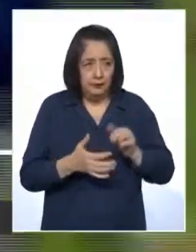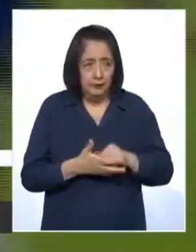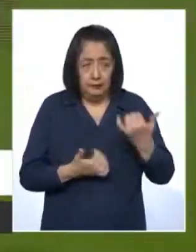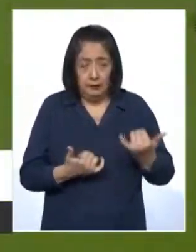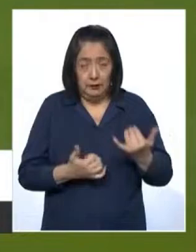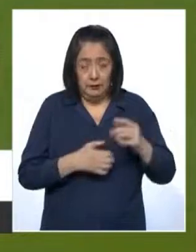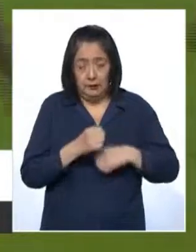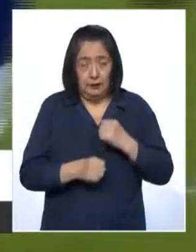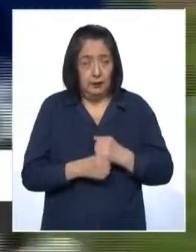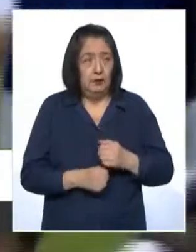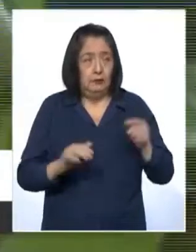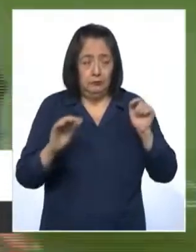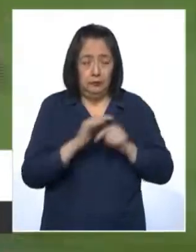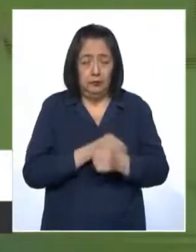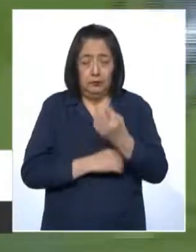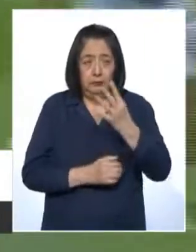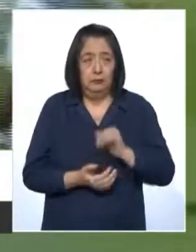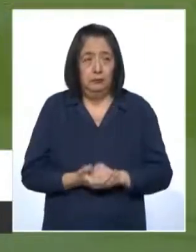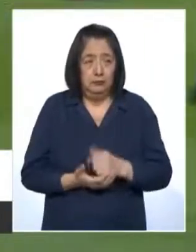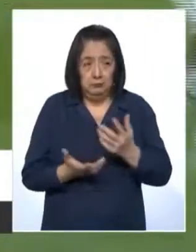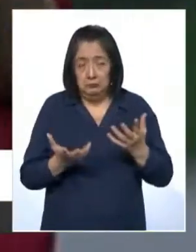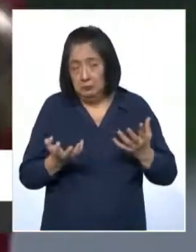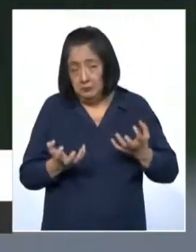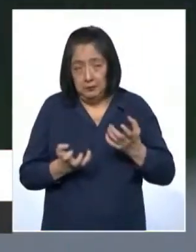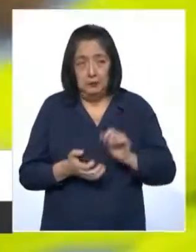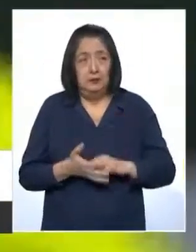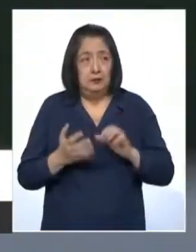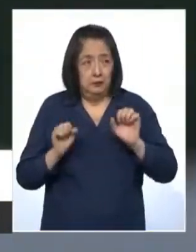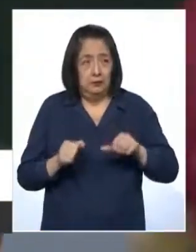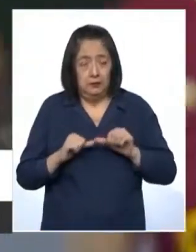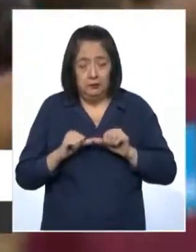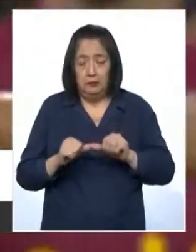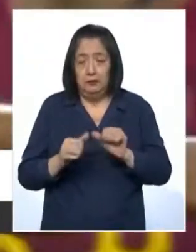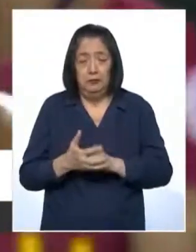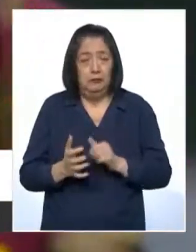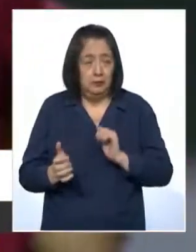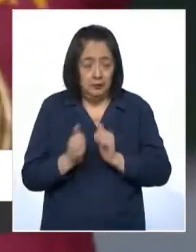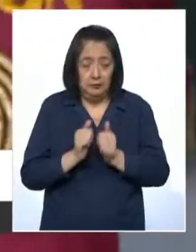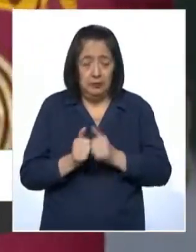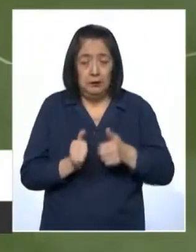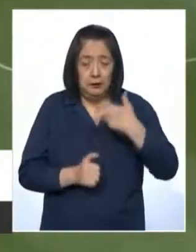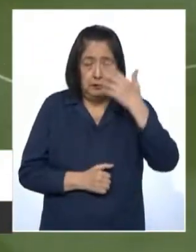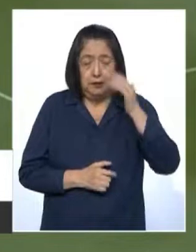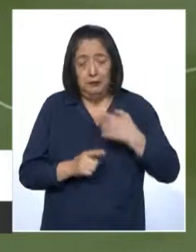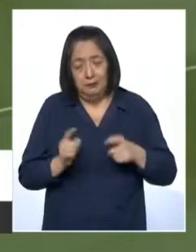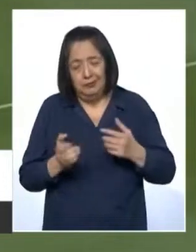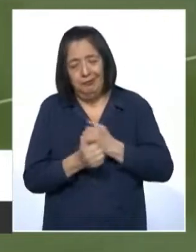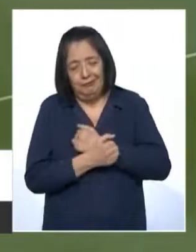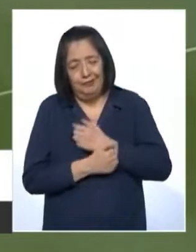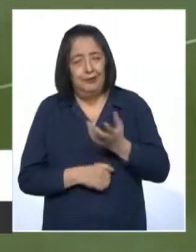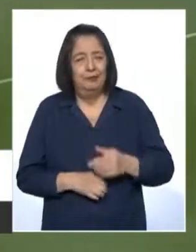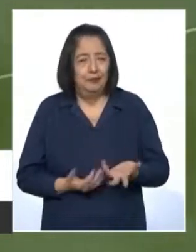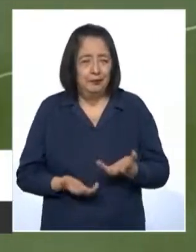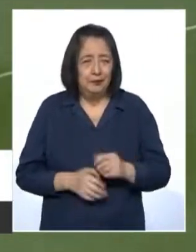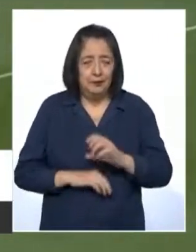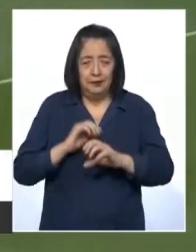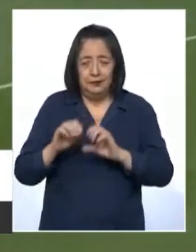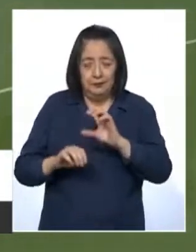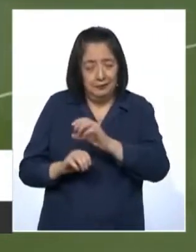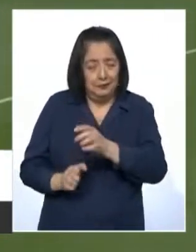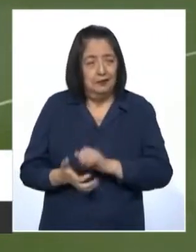temporada y anotó 4 goles. La intención es que siga en la Liga Árabe, pero no niega su cariño por el club bajopontino,